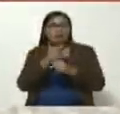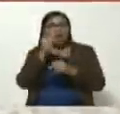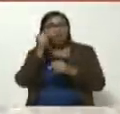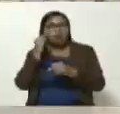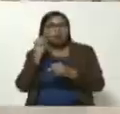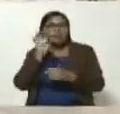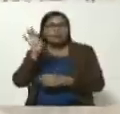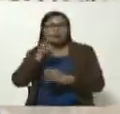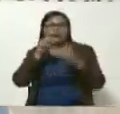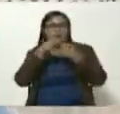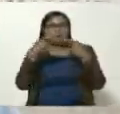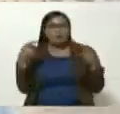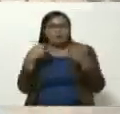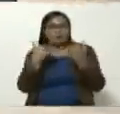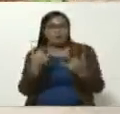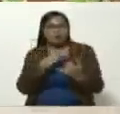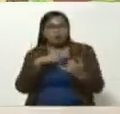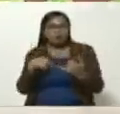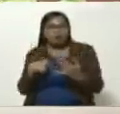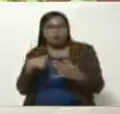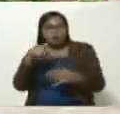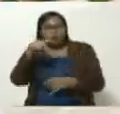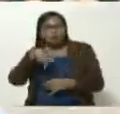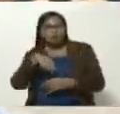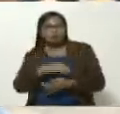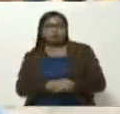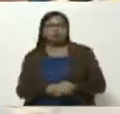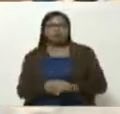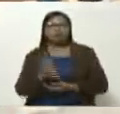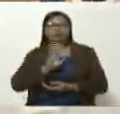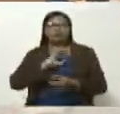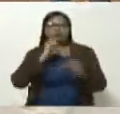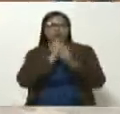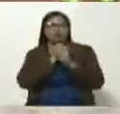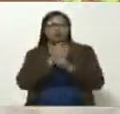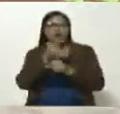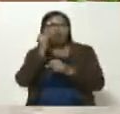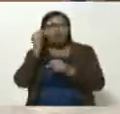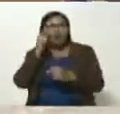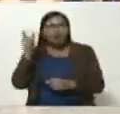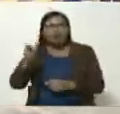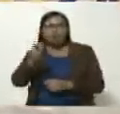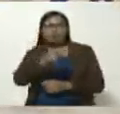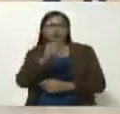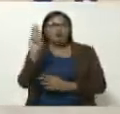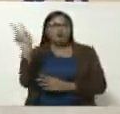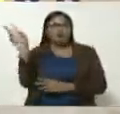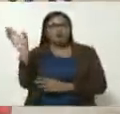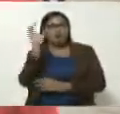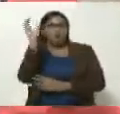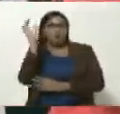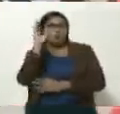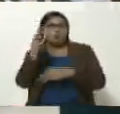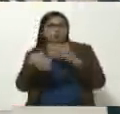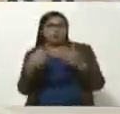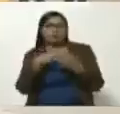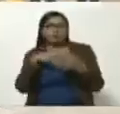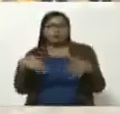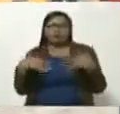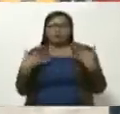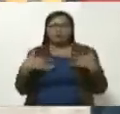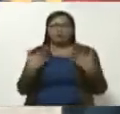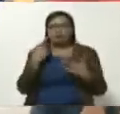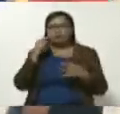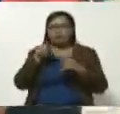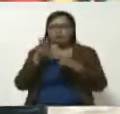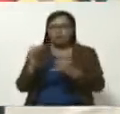en general. Para nosotros, como empleados de Monómeros y para el pueblo colombiano, representa una alegría inmensa